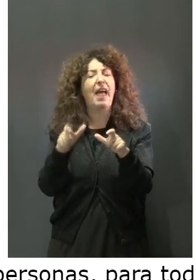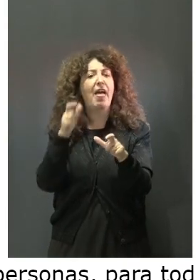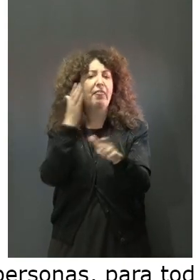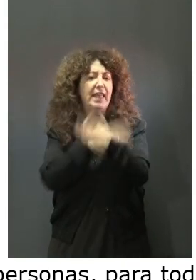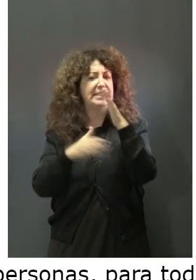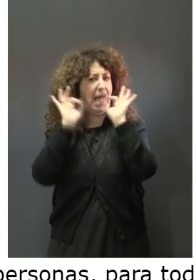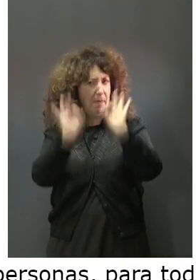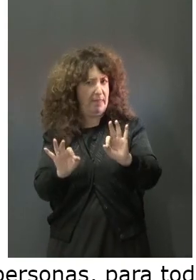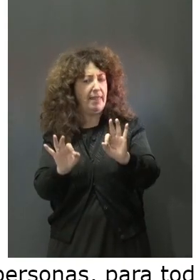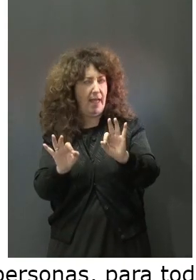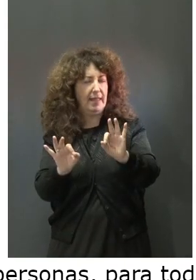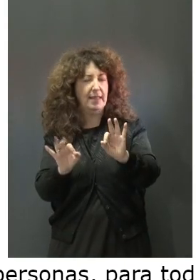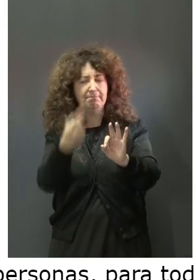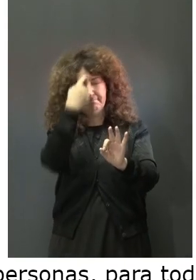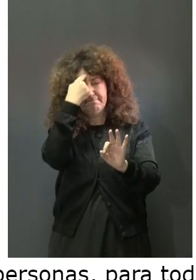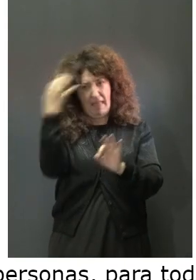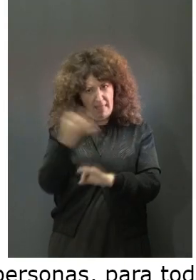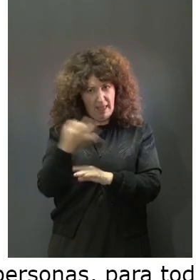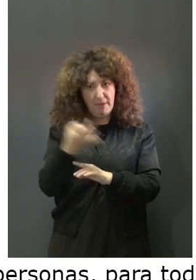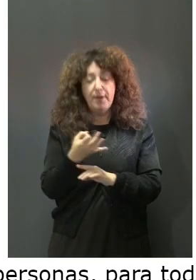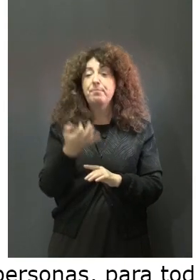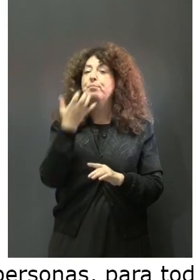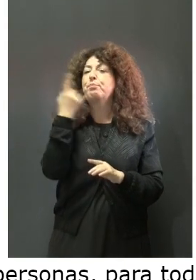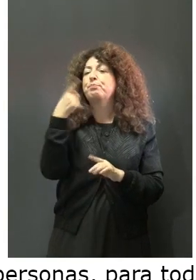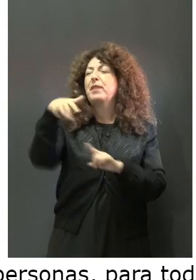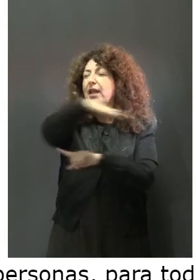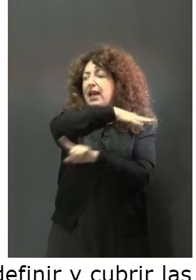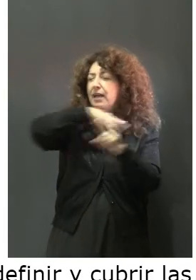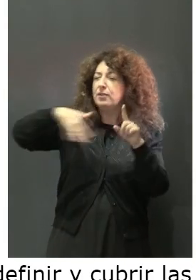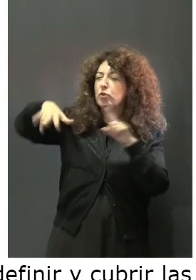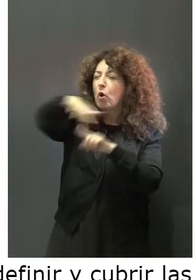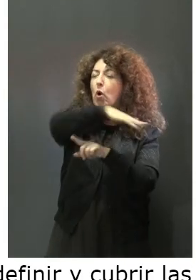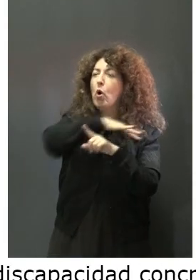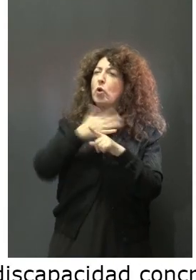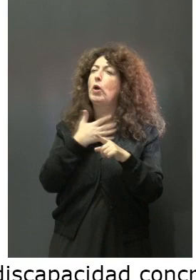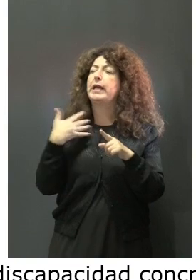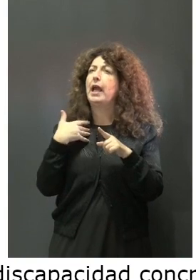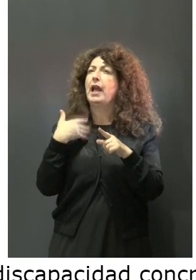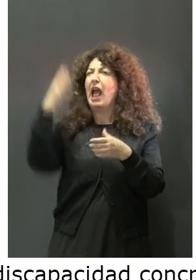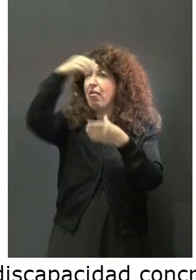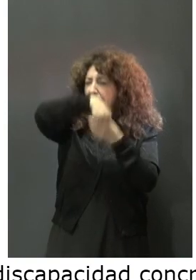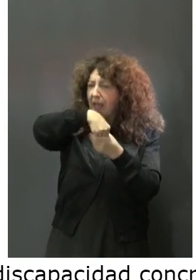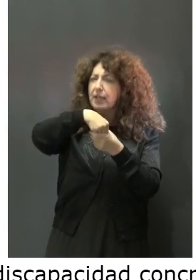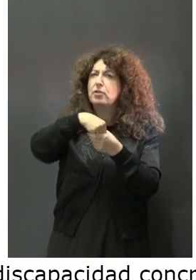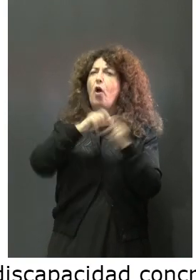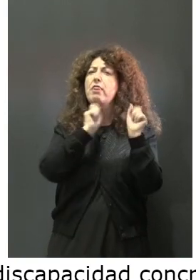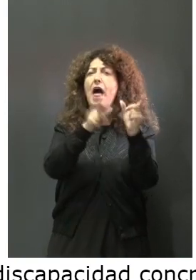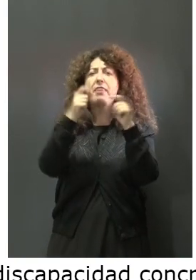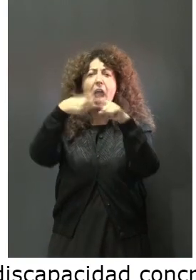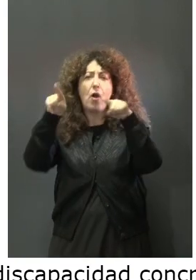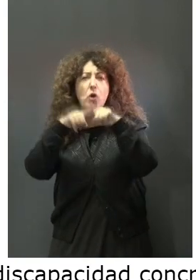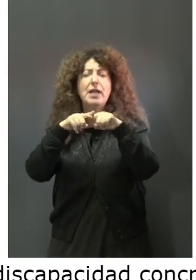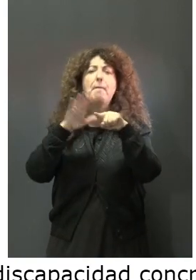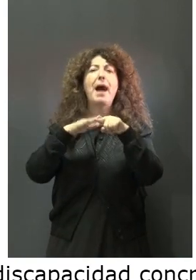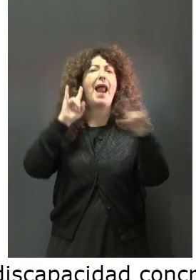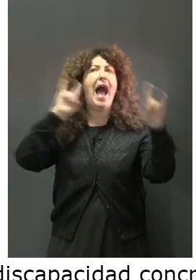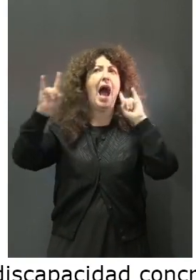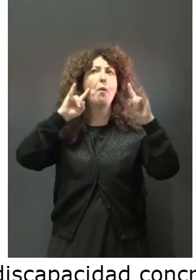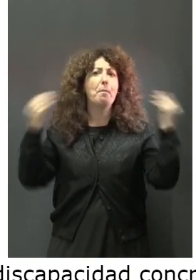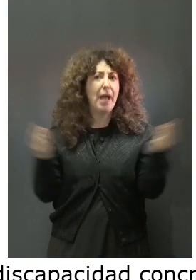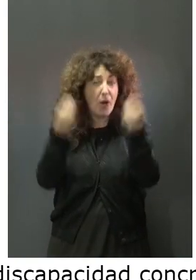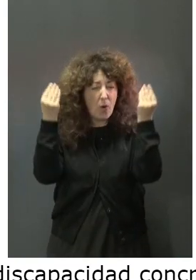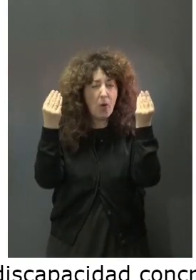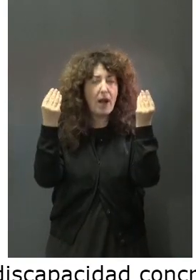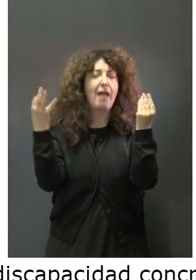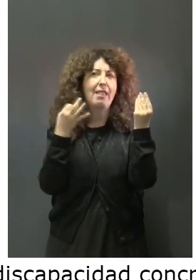concretas. Al final, cuando quieres en un entorno integrar elementos de mejora acústica, tienes